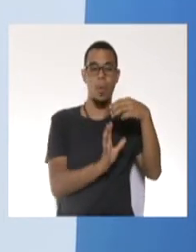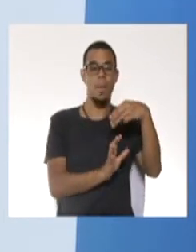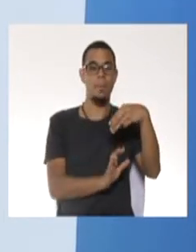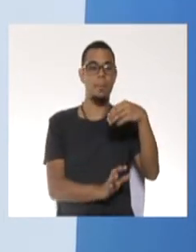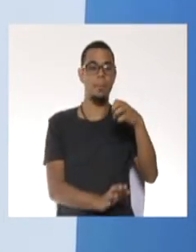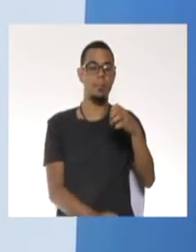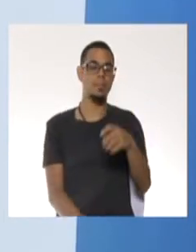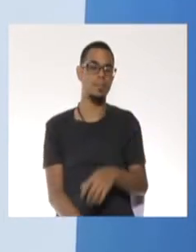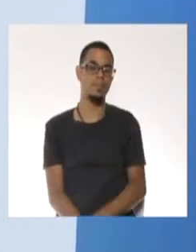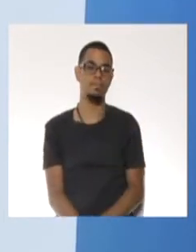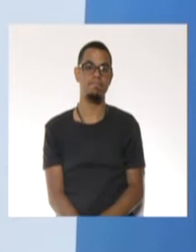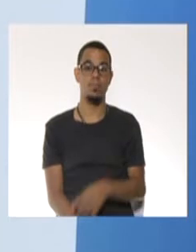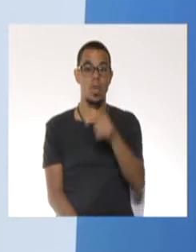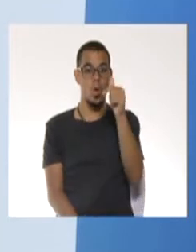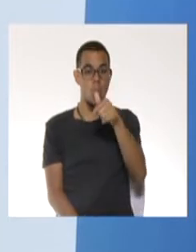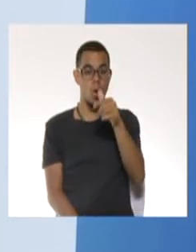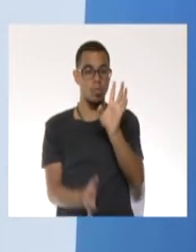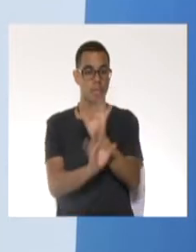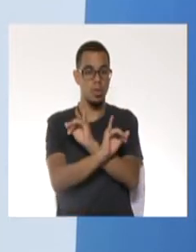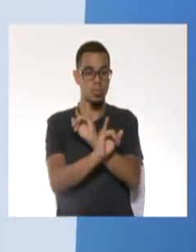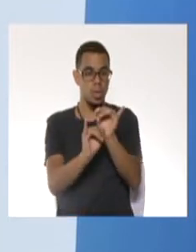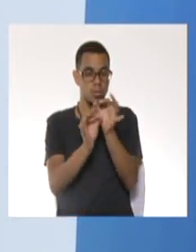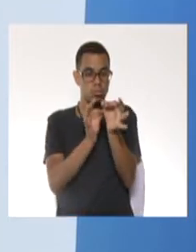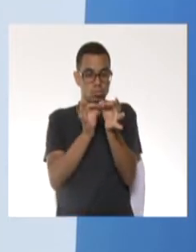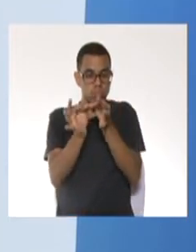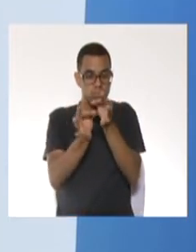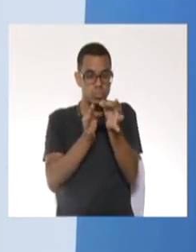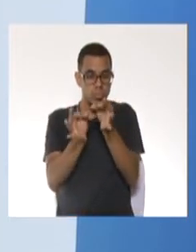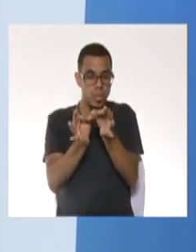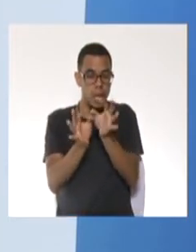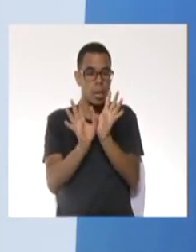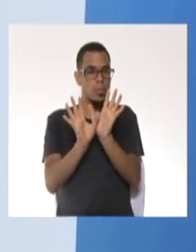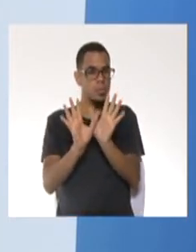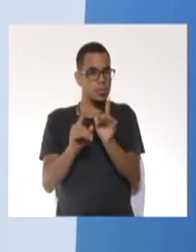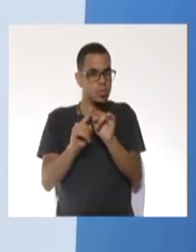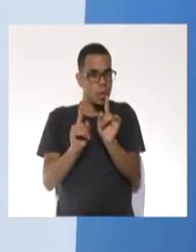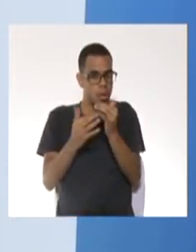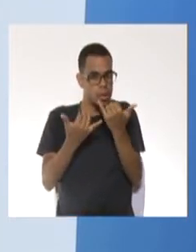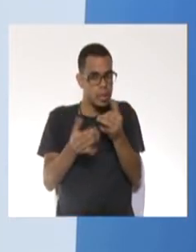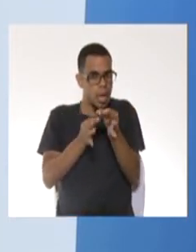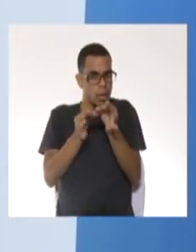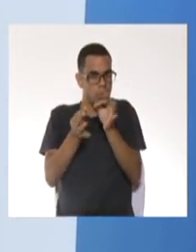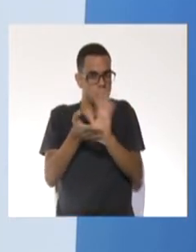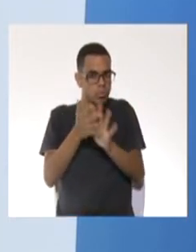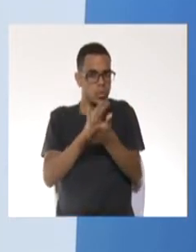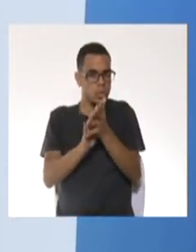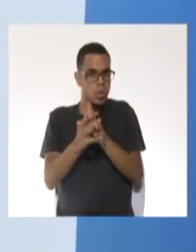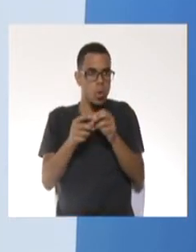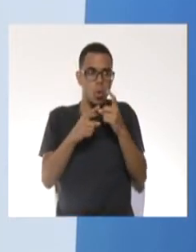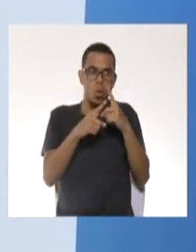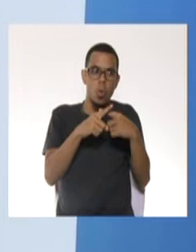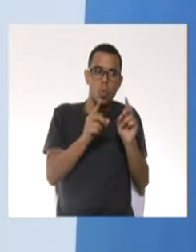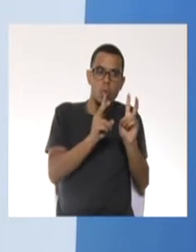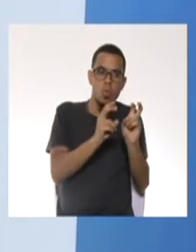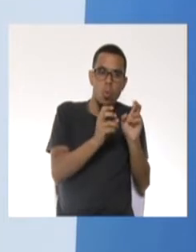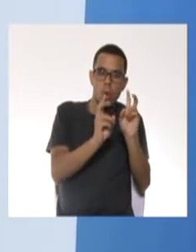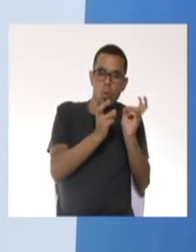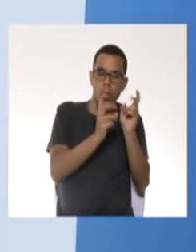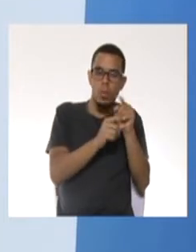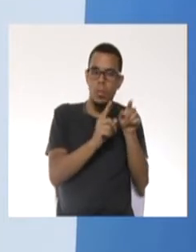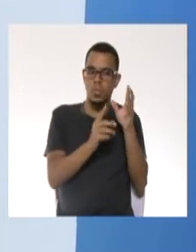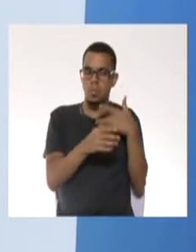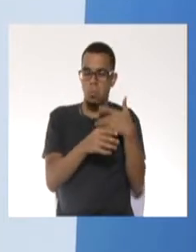hoy vamos a culminar la explicación, pero no es que eso va a quedar ahí, porque vamos a seguir relacionándolo con